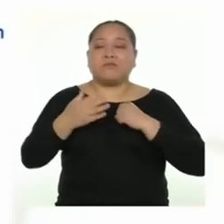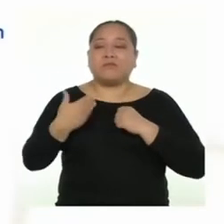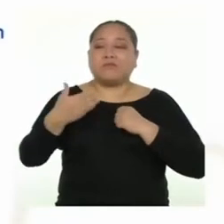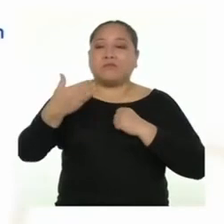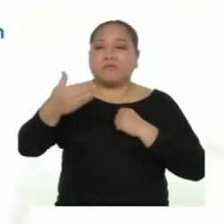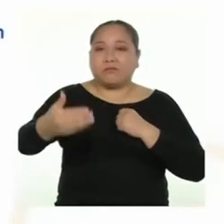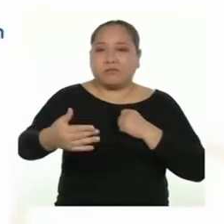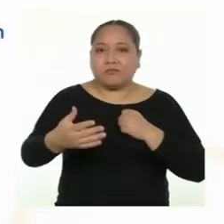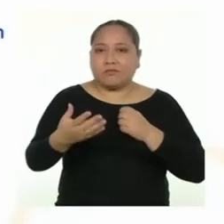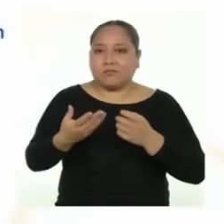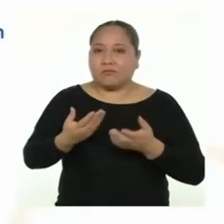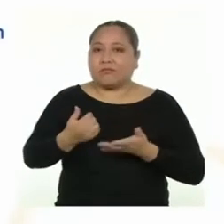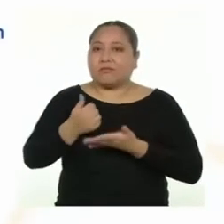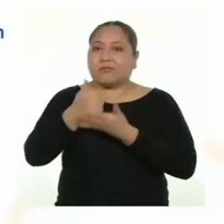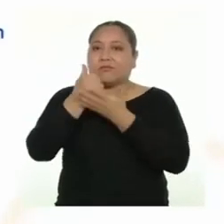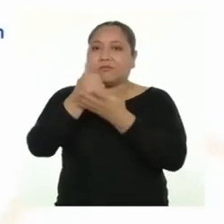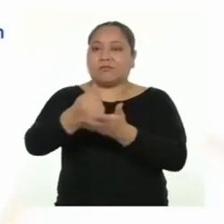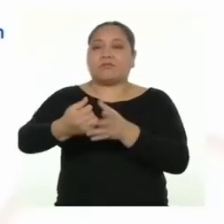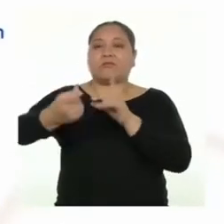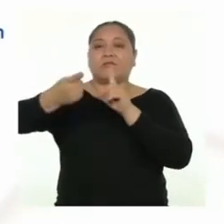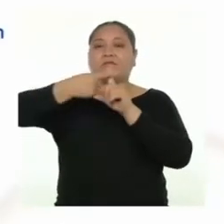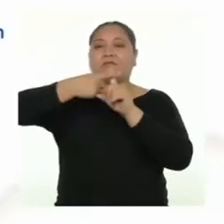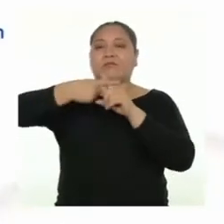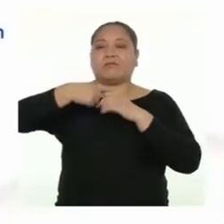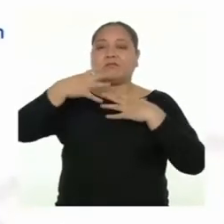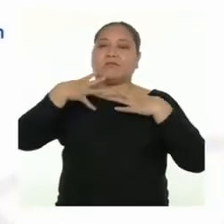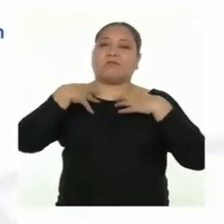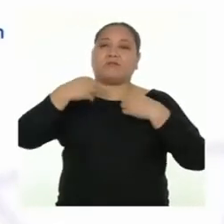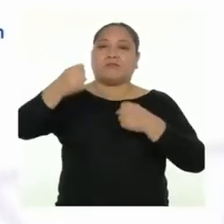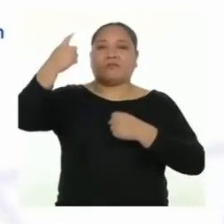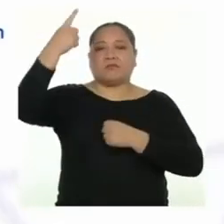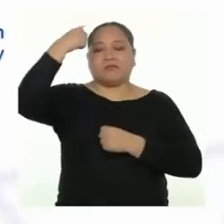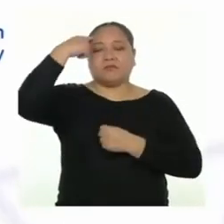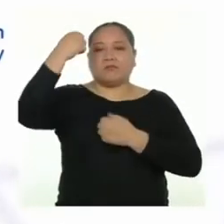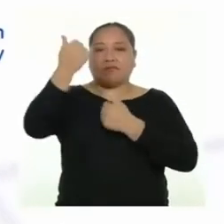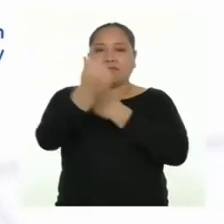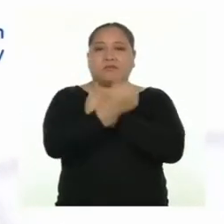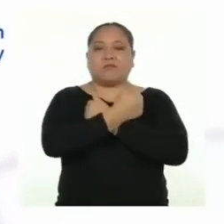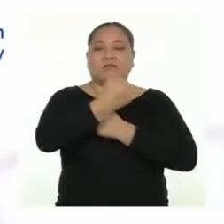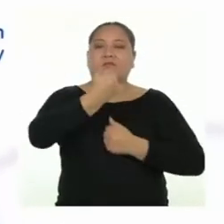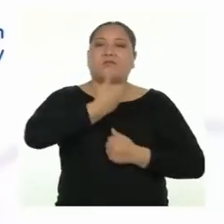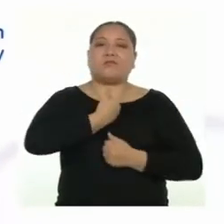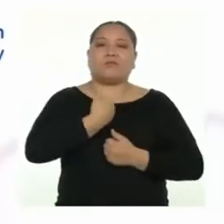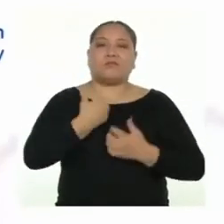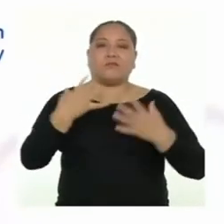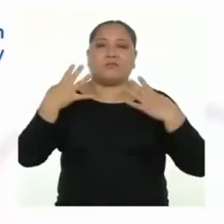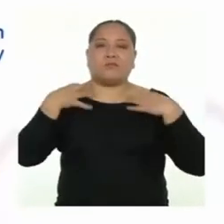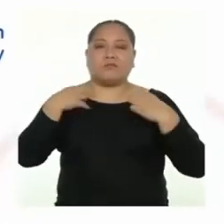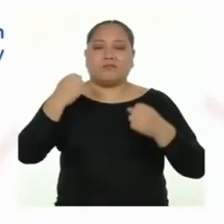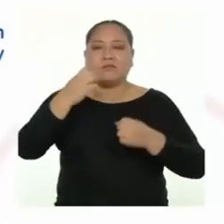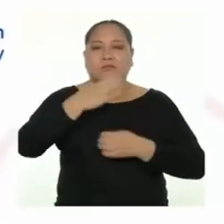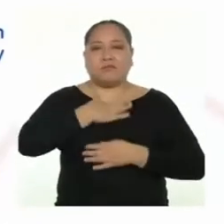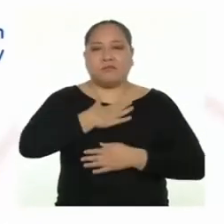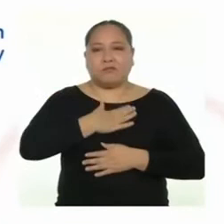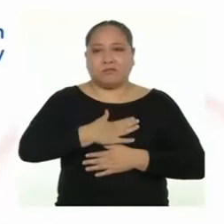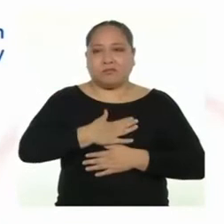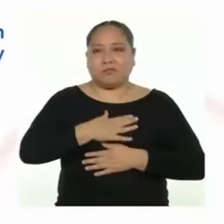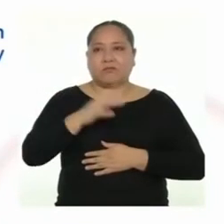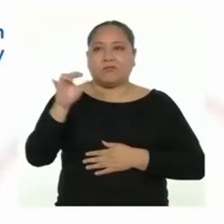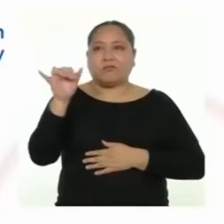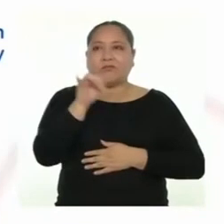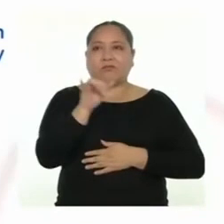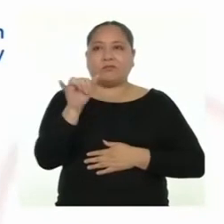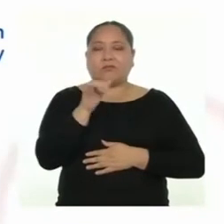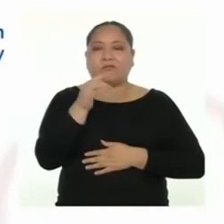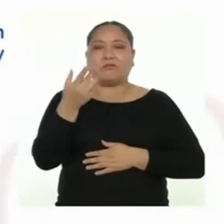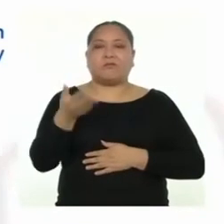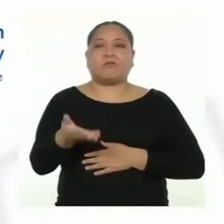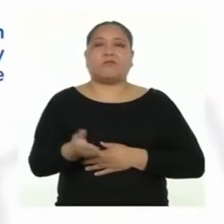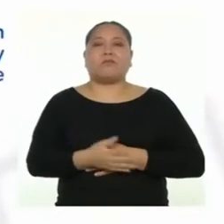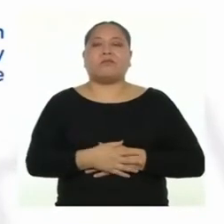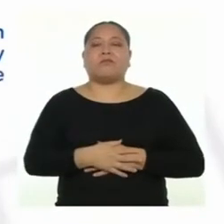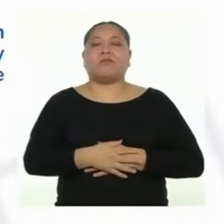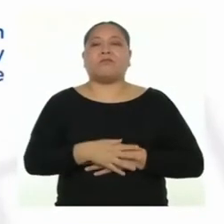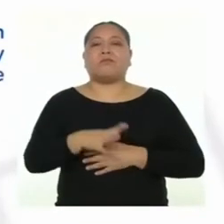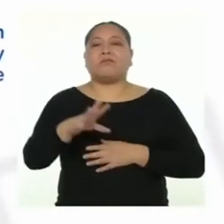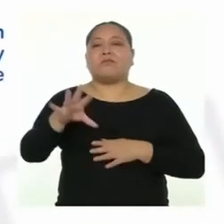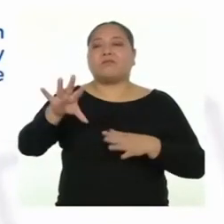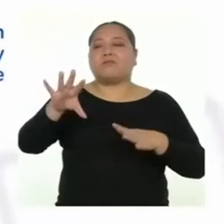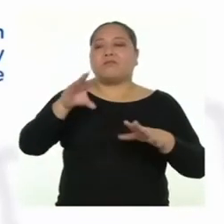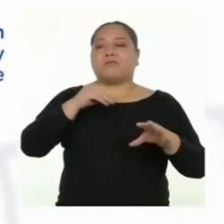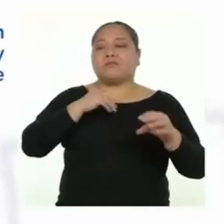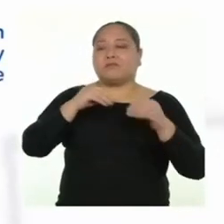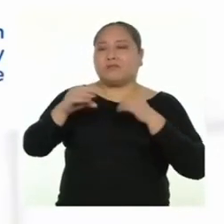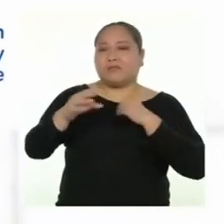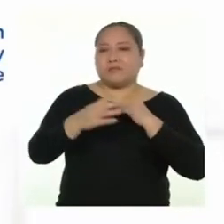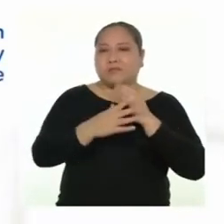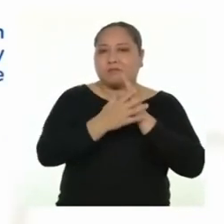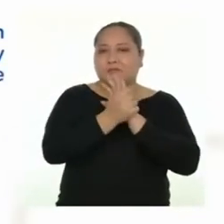deporte impactan de forma positiva en la salud mental, la autoestima y la salud física. De la misma forma, en la adquisición de